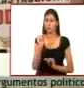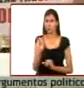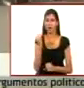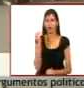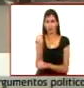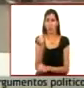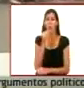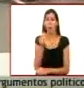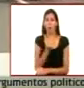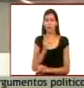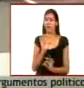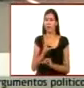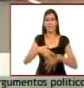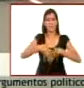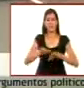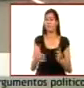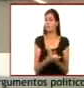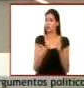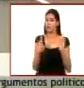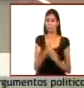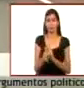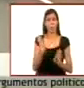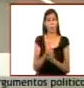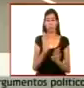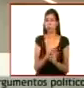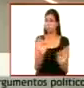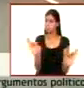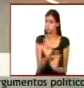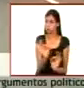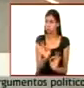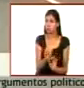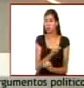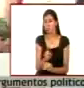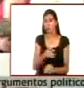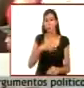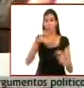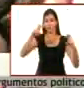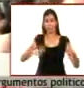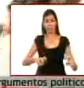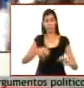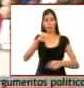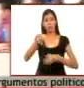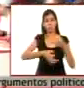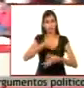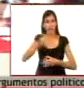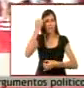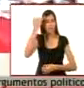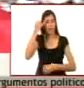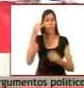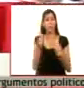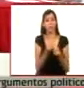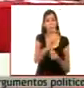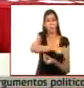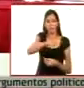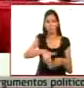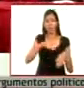tuvo la oportunidad de marchar libremente con resguardo policial y mucho menos poder sentarse a exponer sus ideas con representantes del gobierno